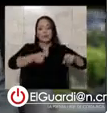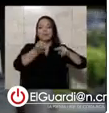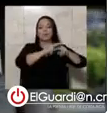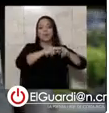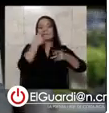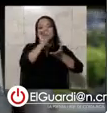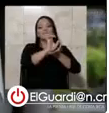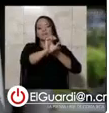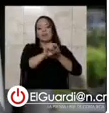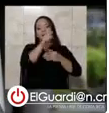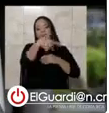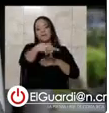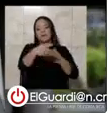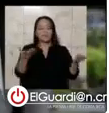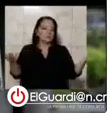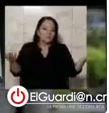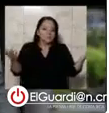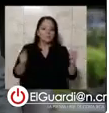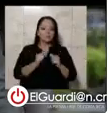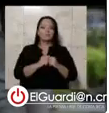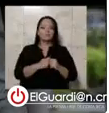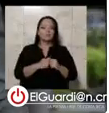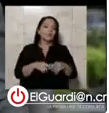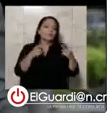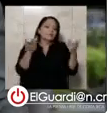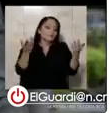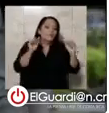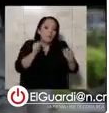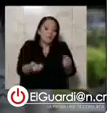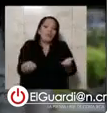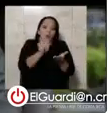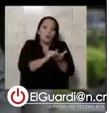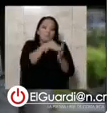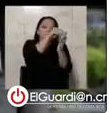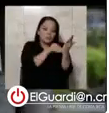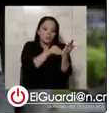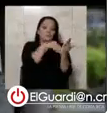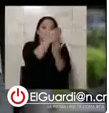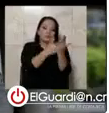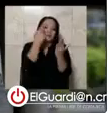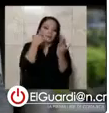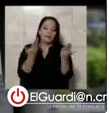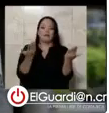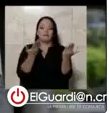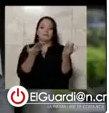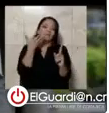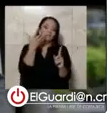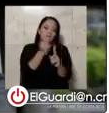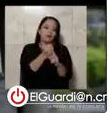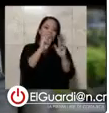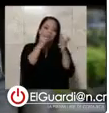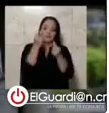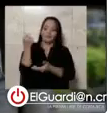para evitar este riesgo, la materialización de poder entrar nuevamente en una lista que tenga un impacto sobre la inversión extranjera en el